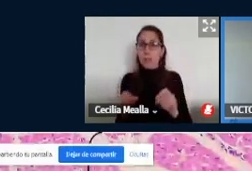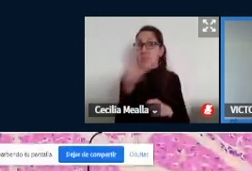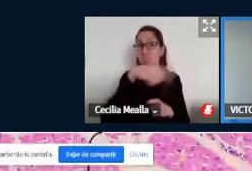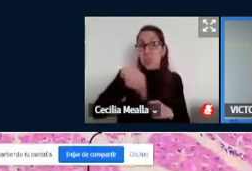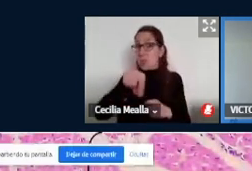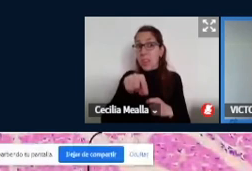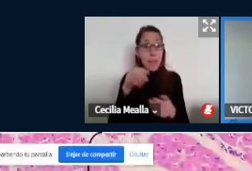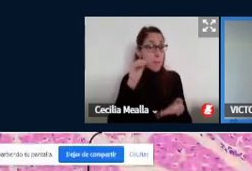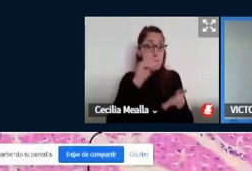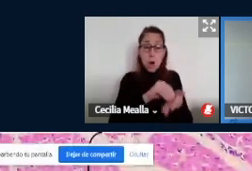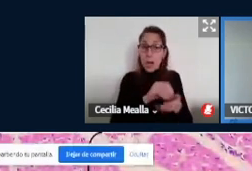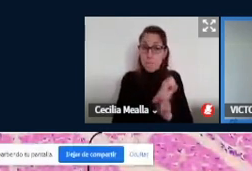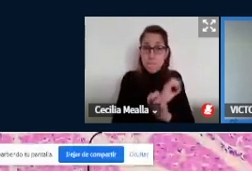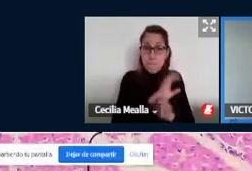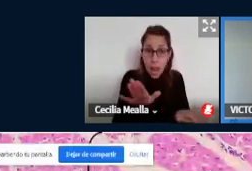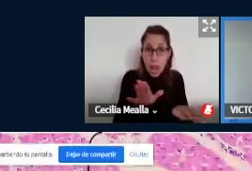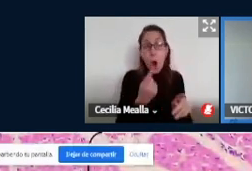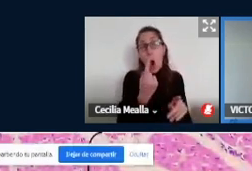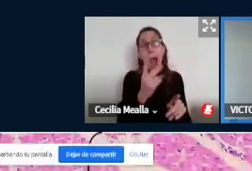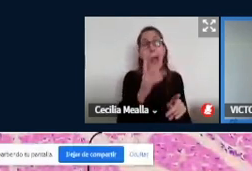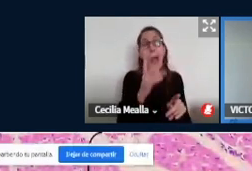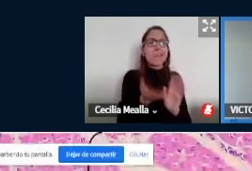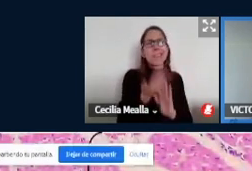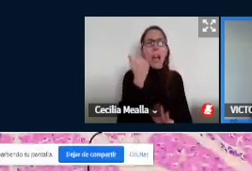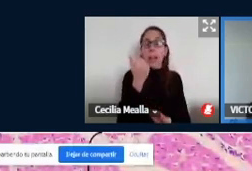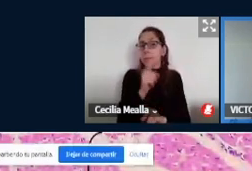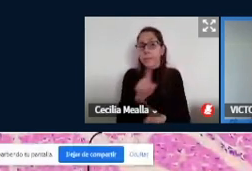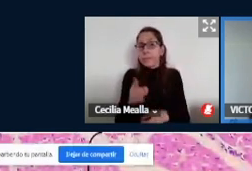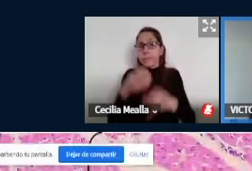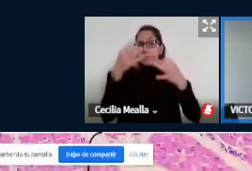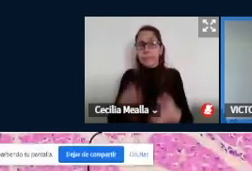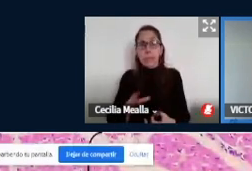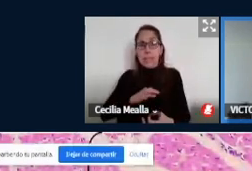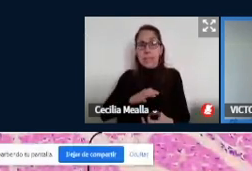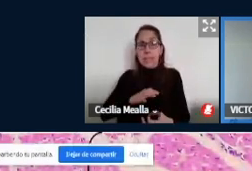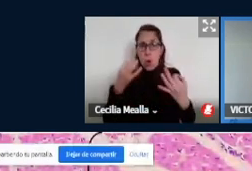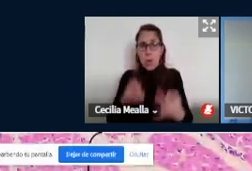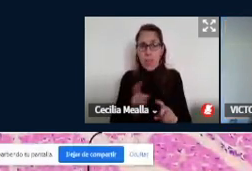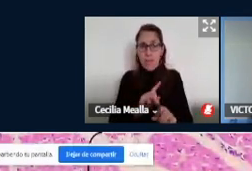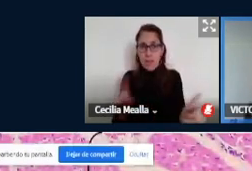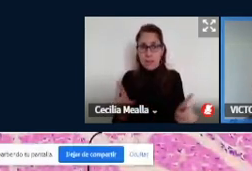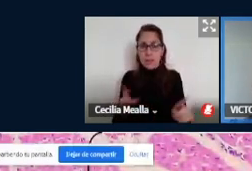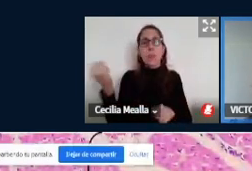punto va a estar incorrecto en el parcial, ¿sí? Así que empiecen a memorizar